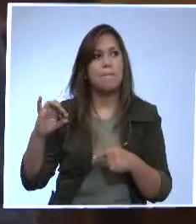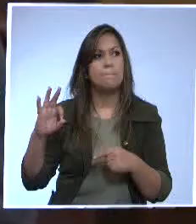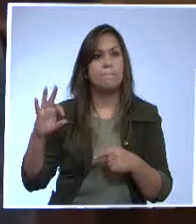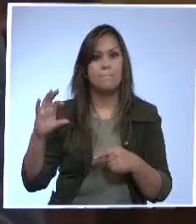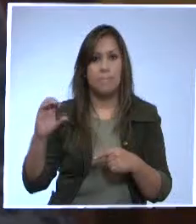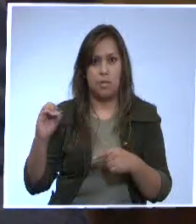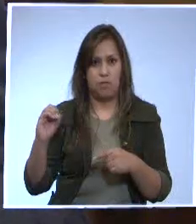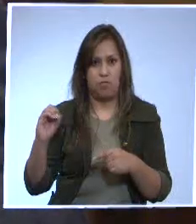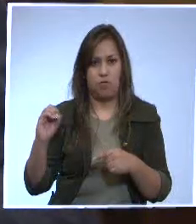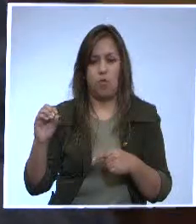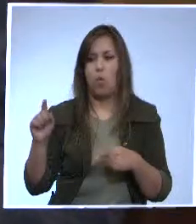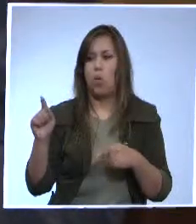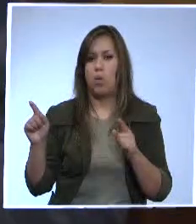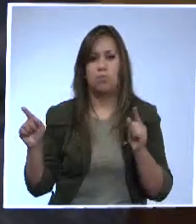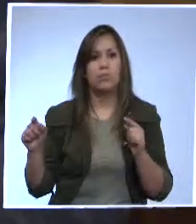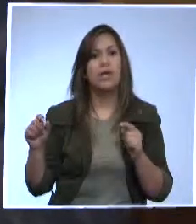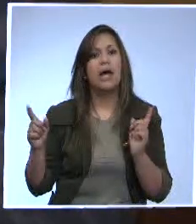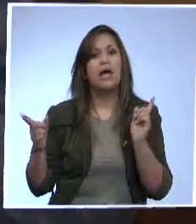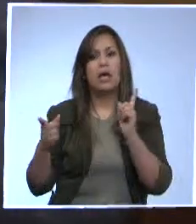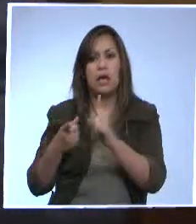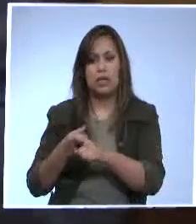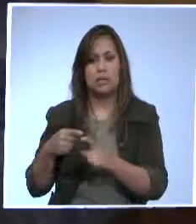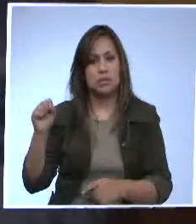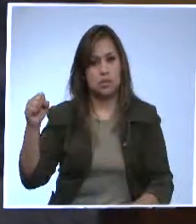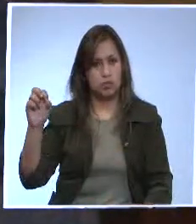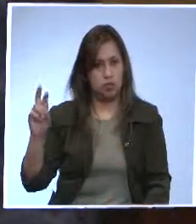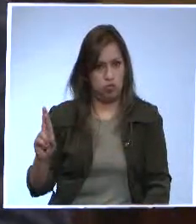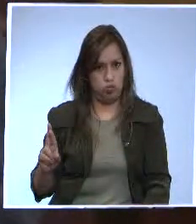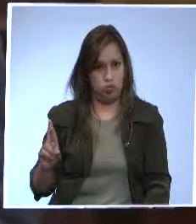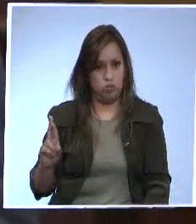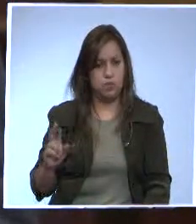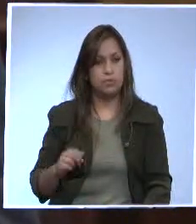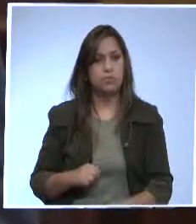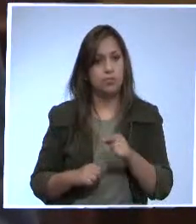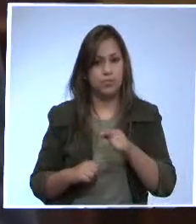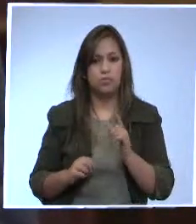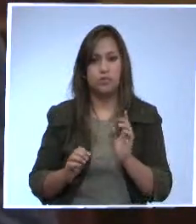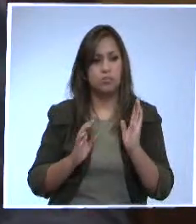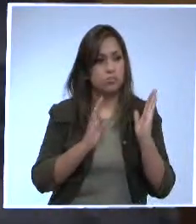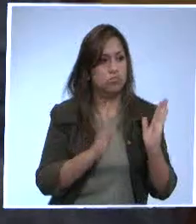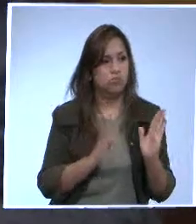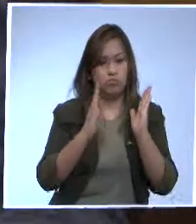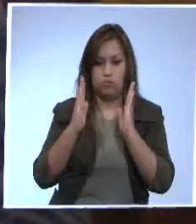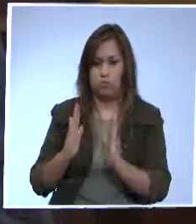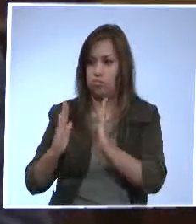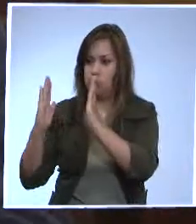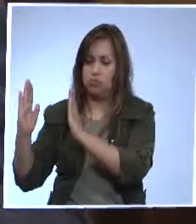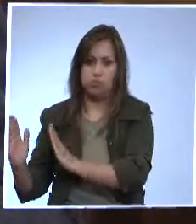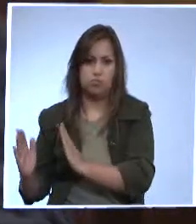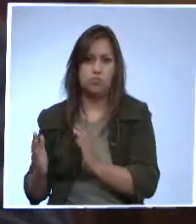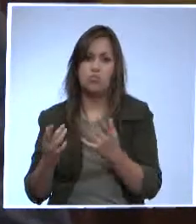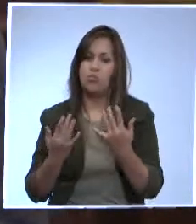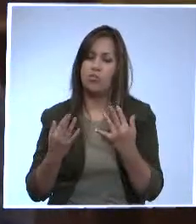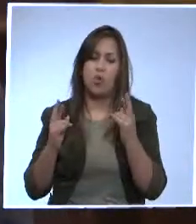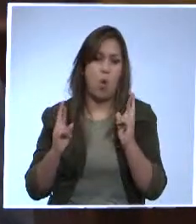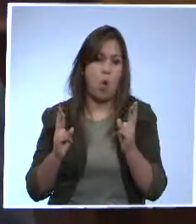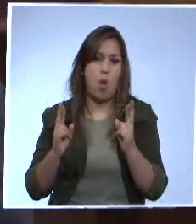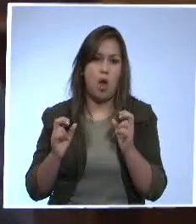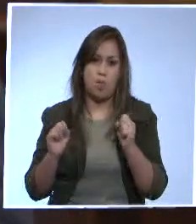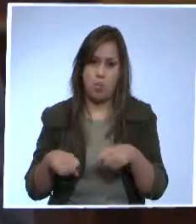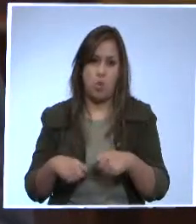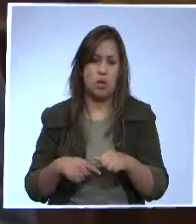papallacta o sea tomar la ruta hacia el sur hacia el sur exactamente eso es bueno es por etapas de este proyecto es pedimos que se pueda seguir replicando esto será